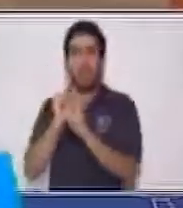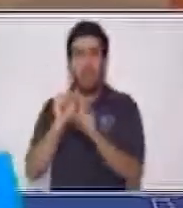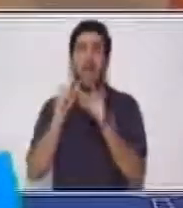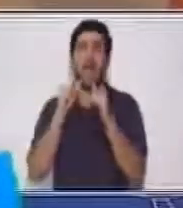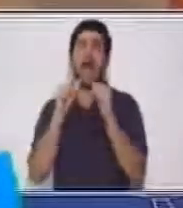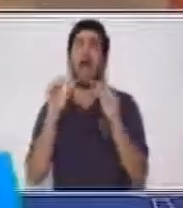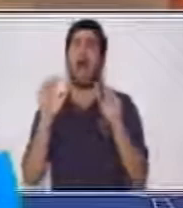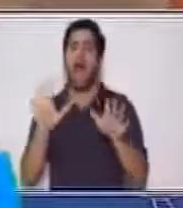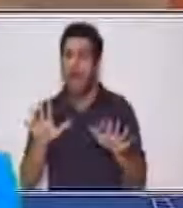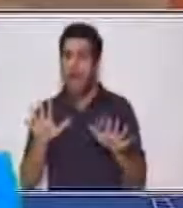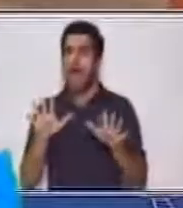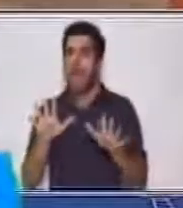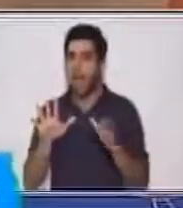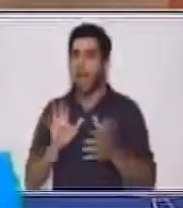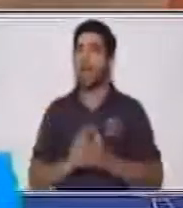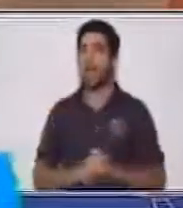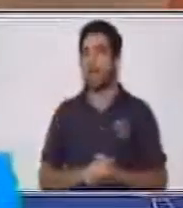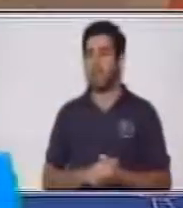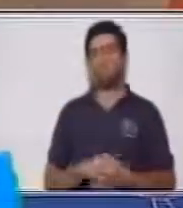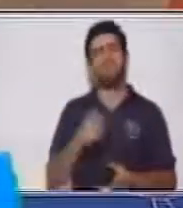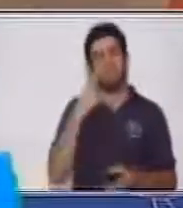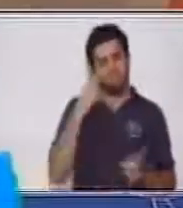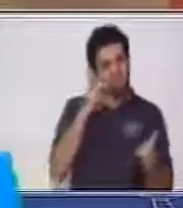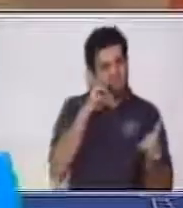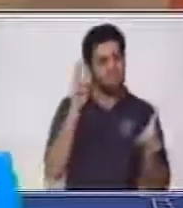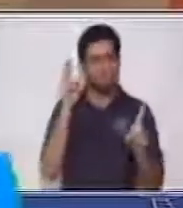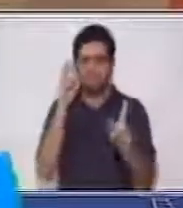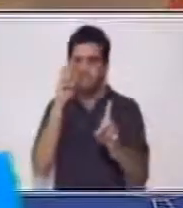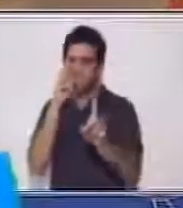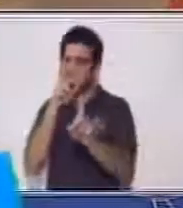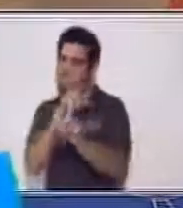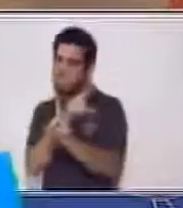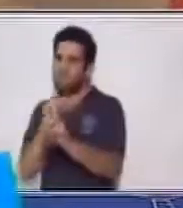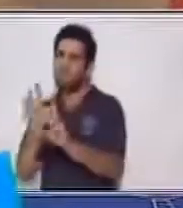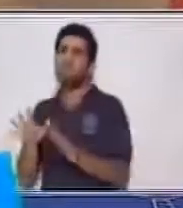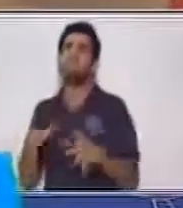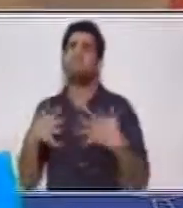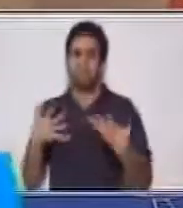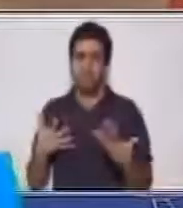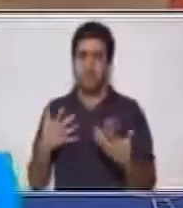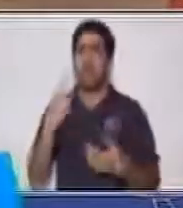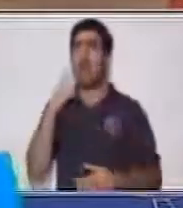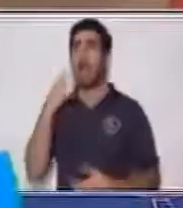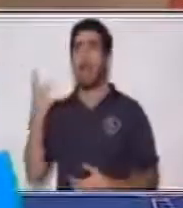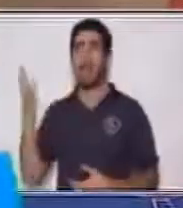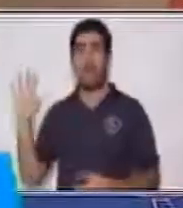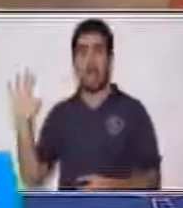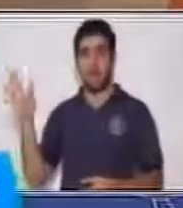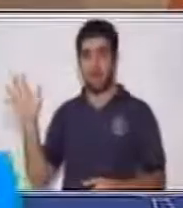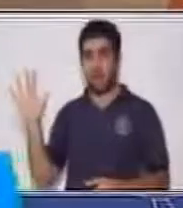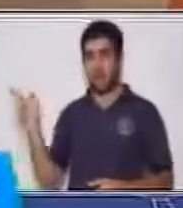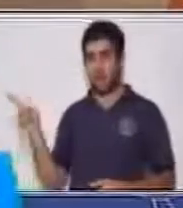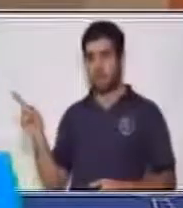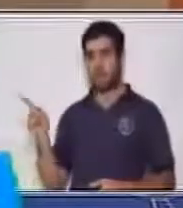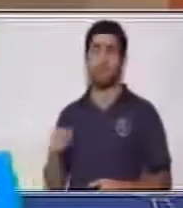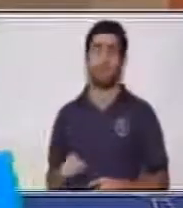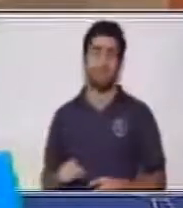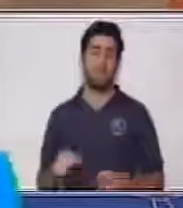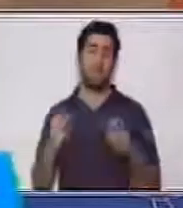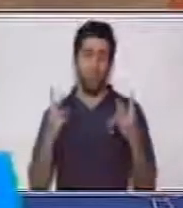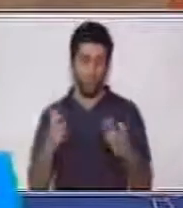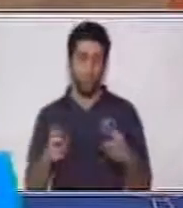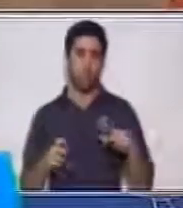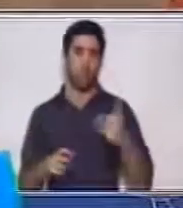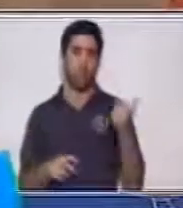animal particular, un animal particular que ponía una manita así,